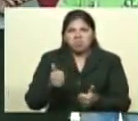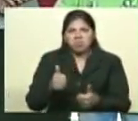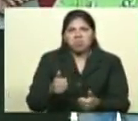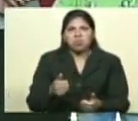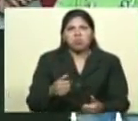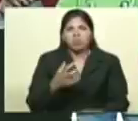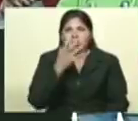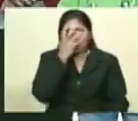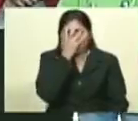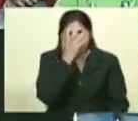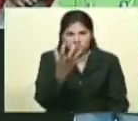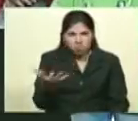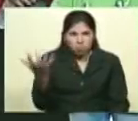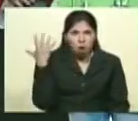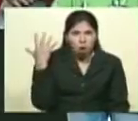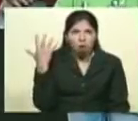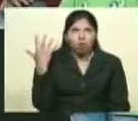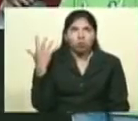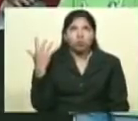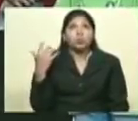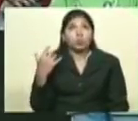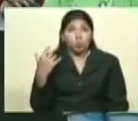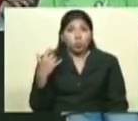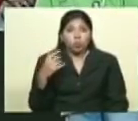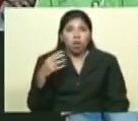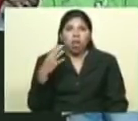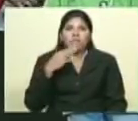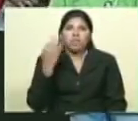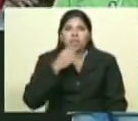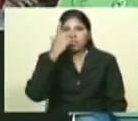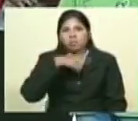amenaza. El imperialismo,